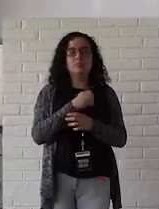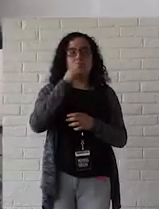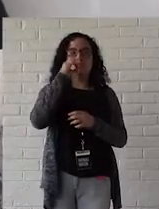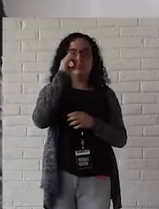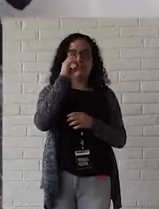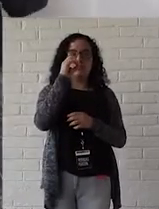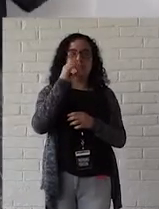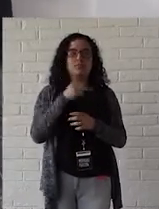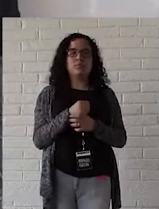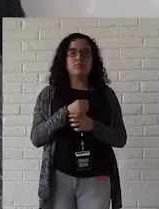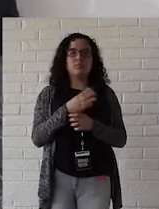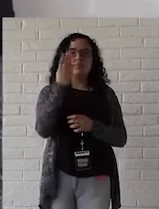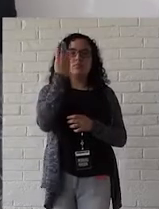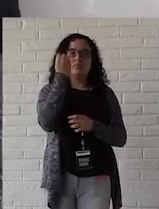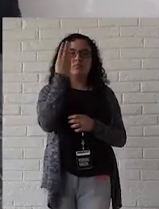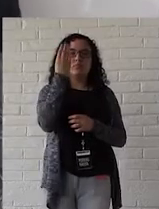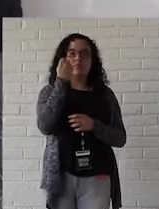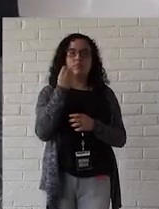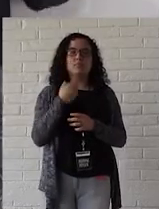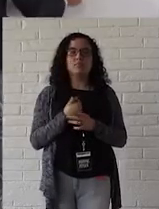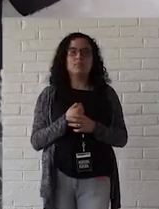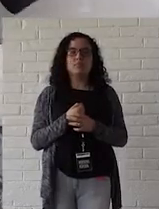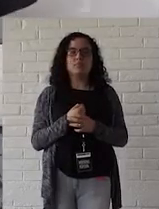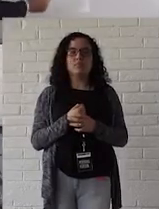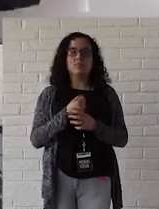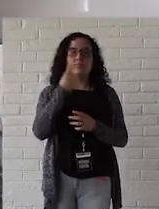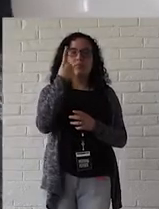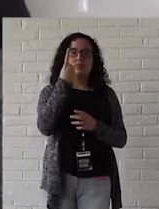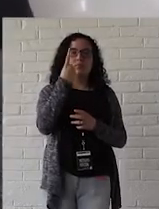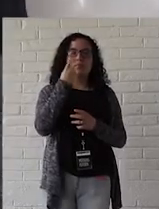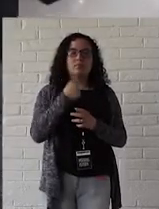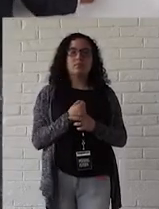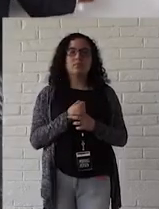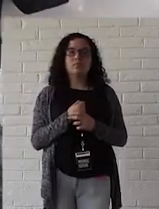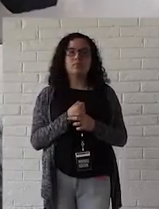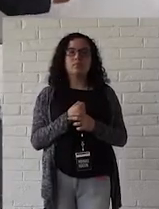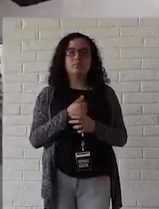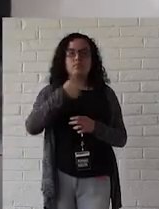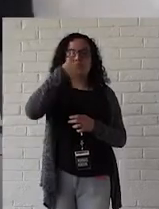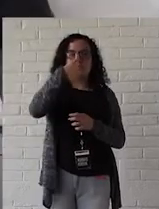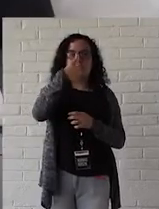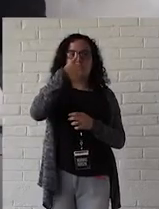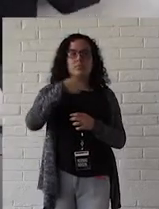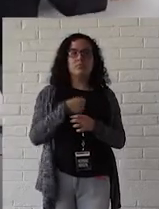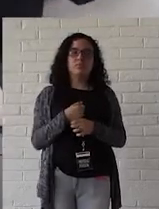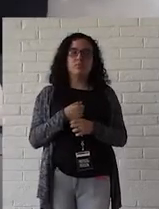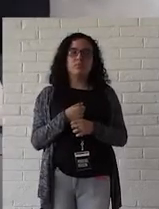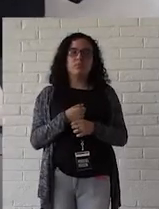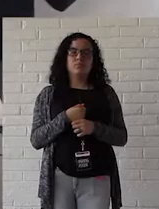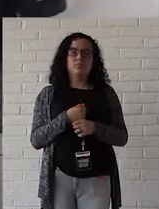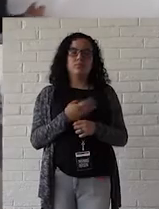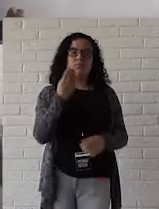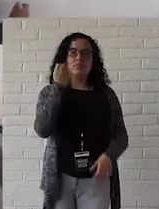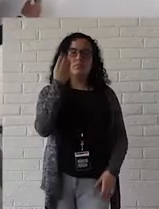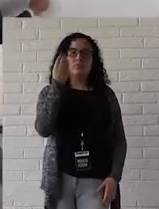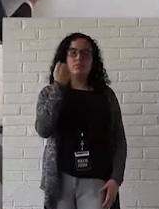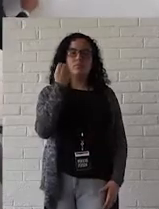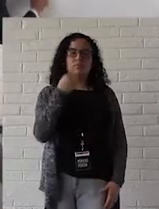Cero. Nueve. Uno. Seis. Nueve.